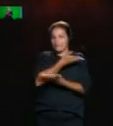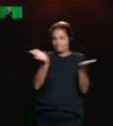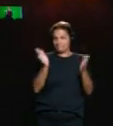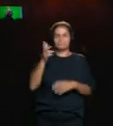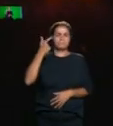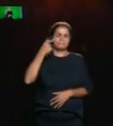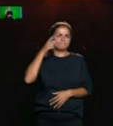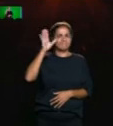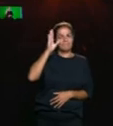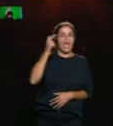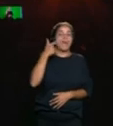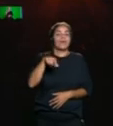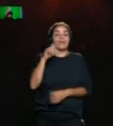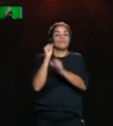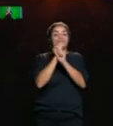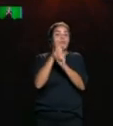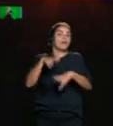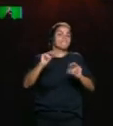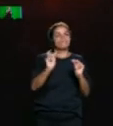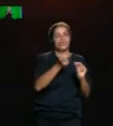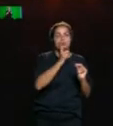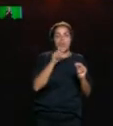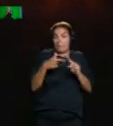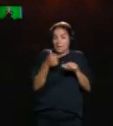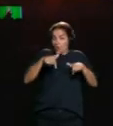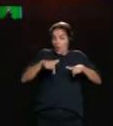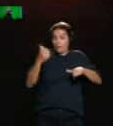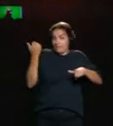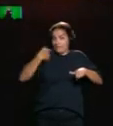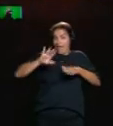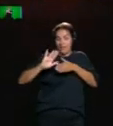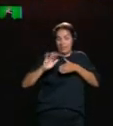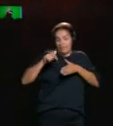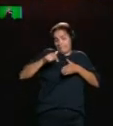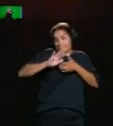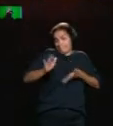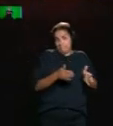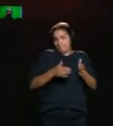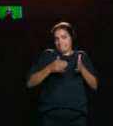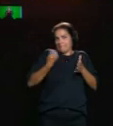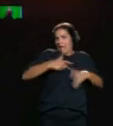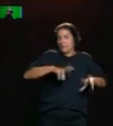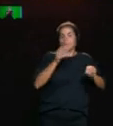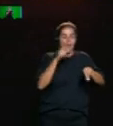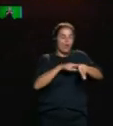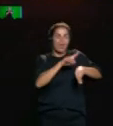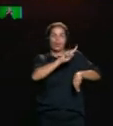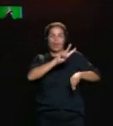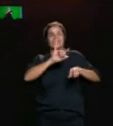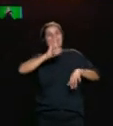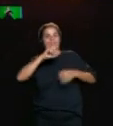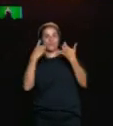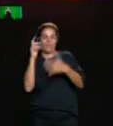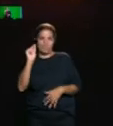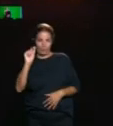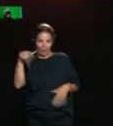cómo concluye esta murga y este día de hoy, esta final, cuando son las 12:09 de la noche. En directo lo contamos